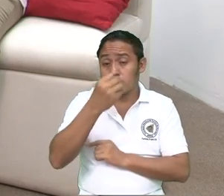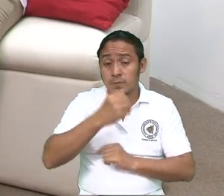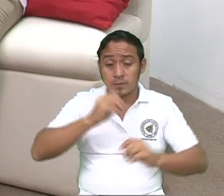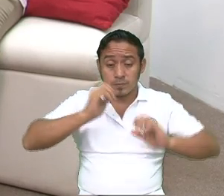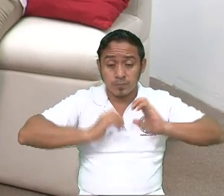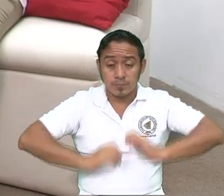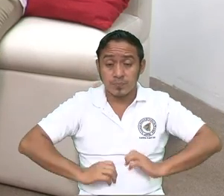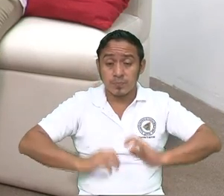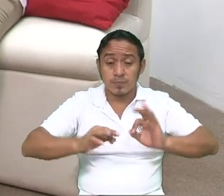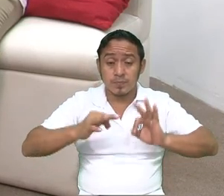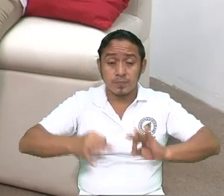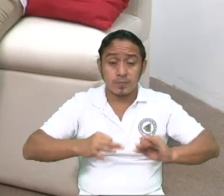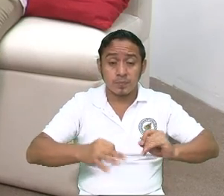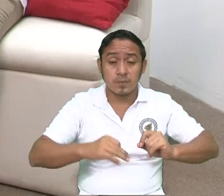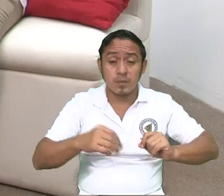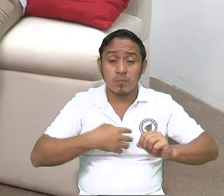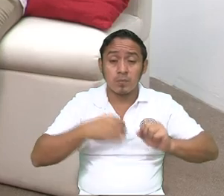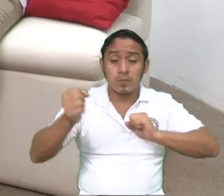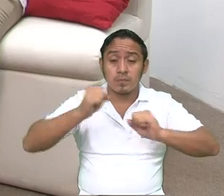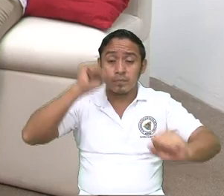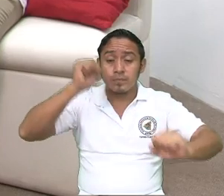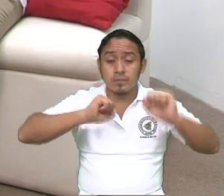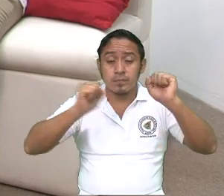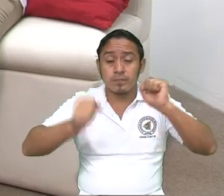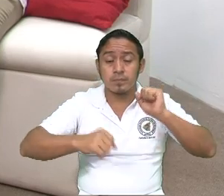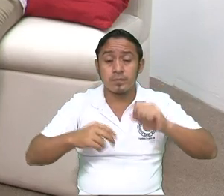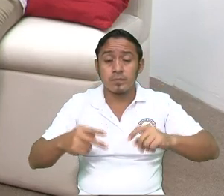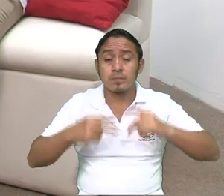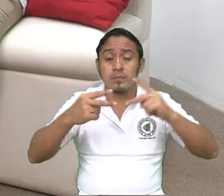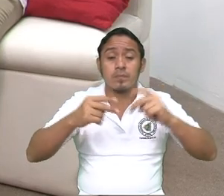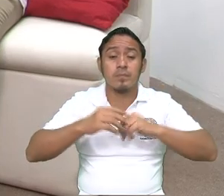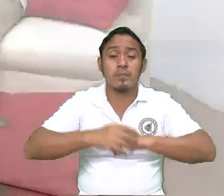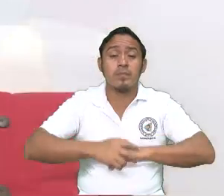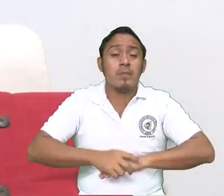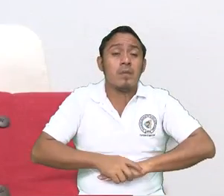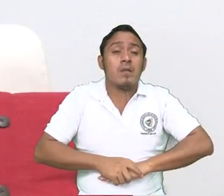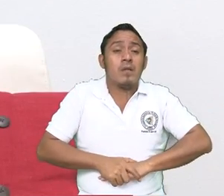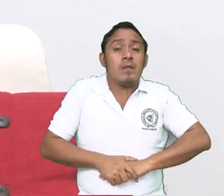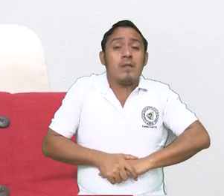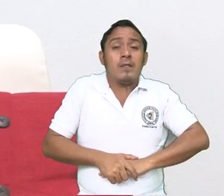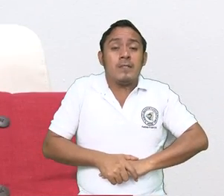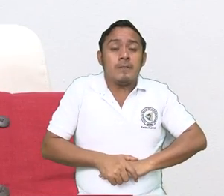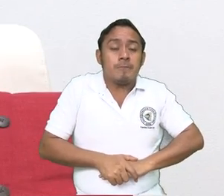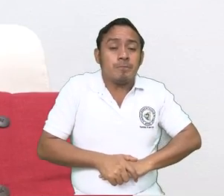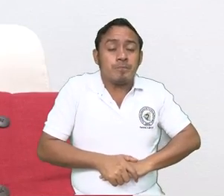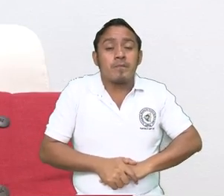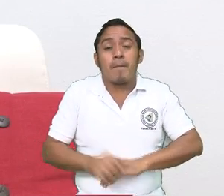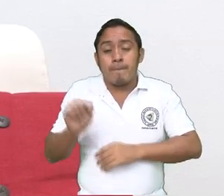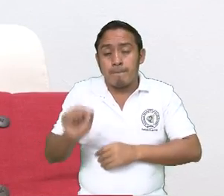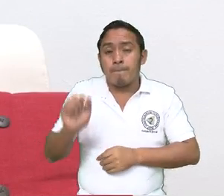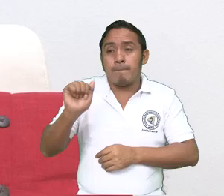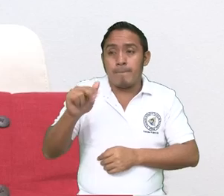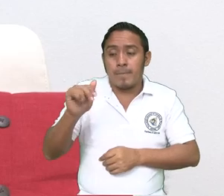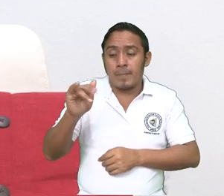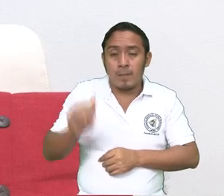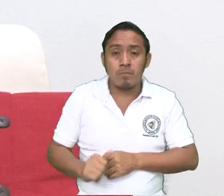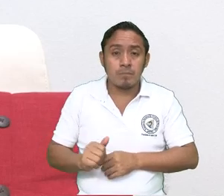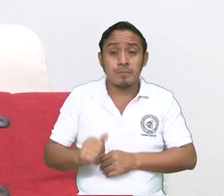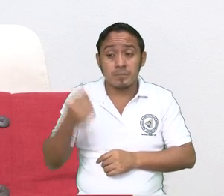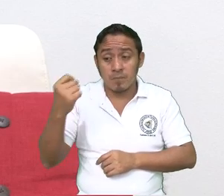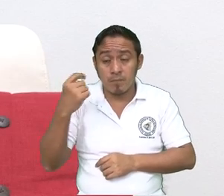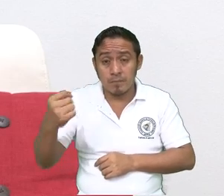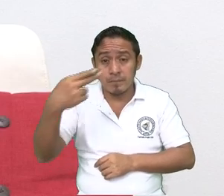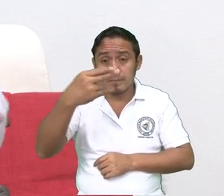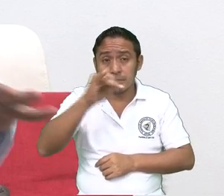nuestro estilo de vida bueno éste con respecto a la a la anemia por déficit de hierro obviamente